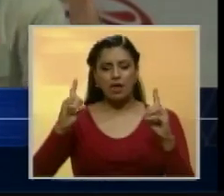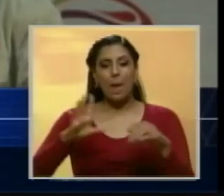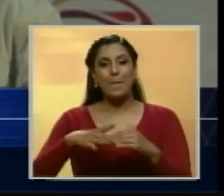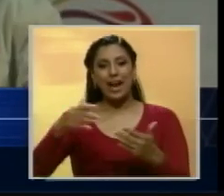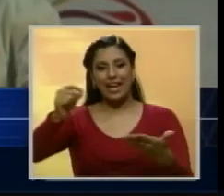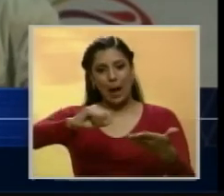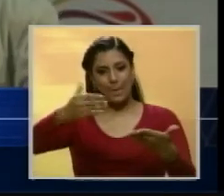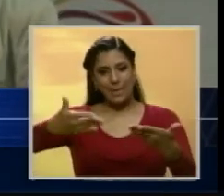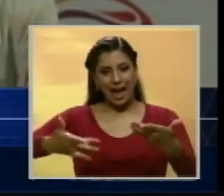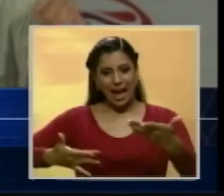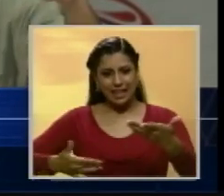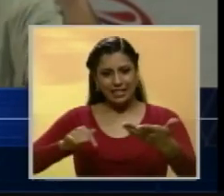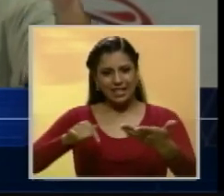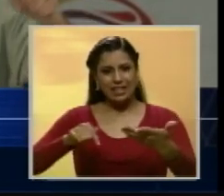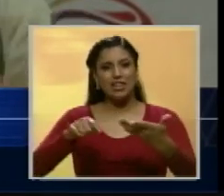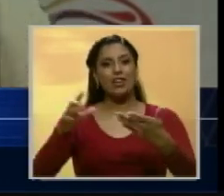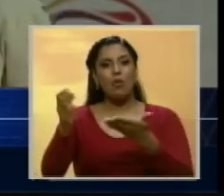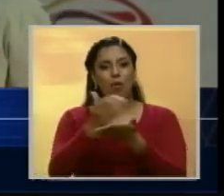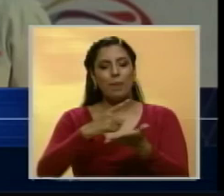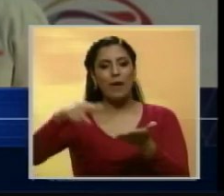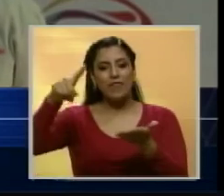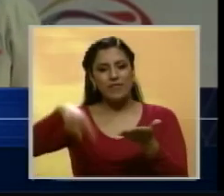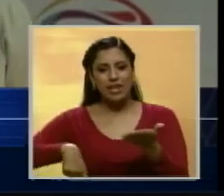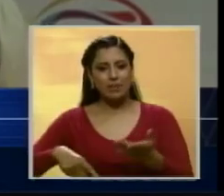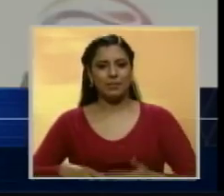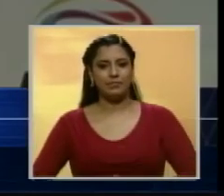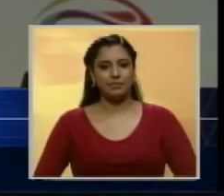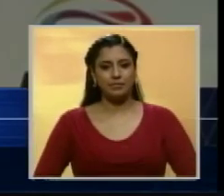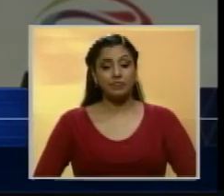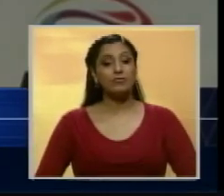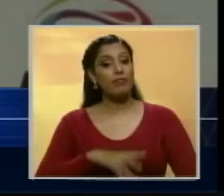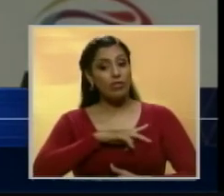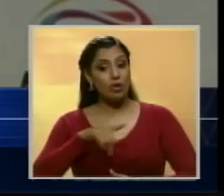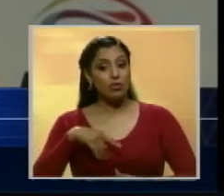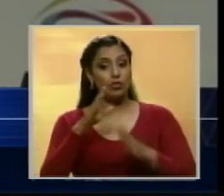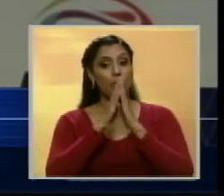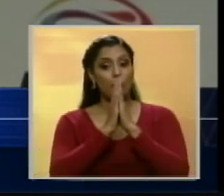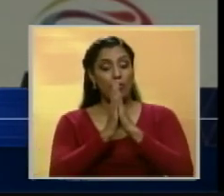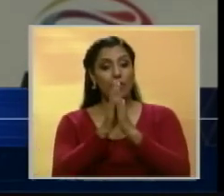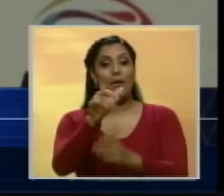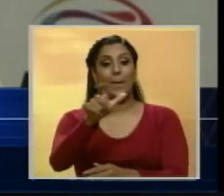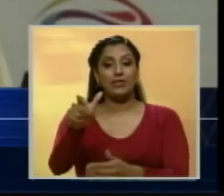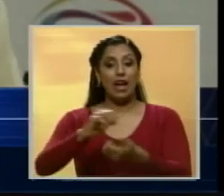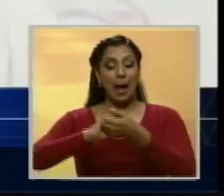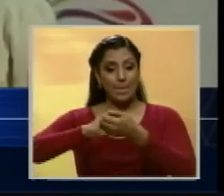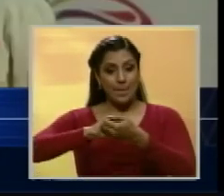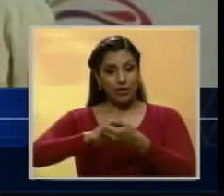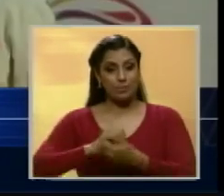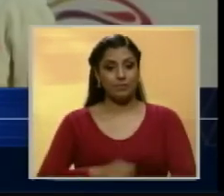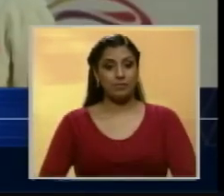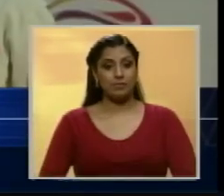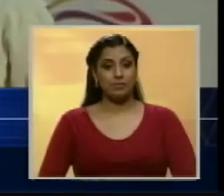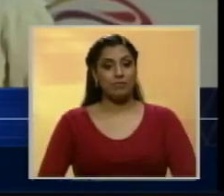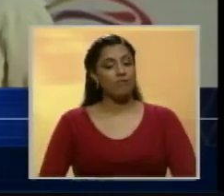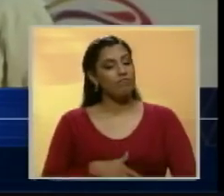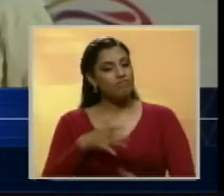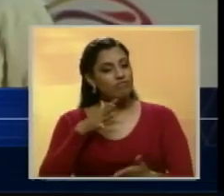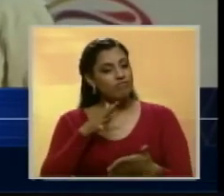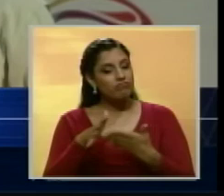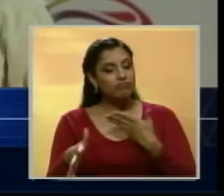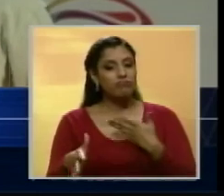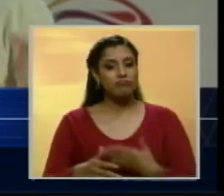las planillas de la recolección de firmas. Le hemos pedido a los compatriotas